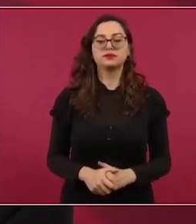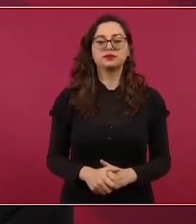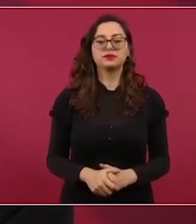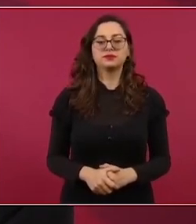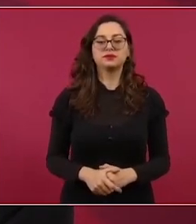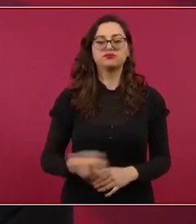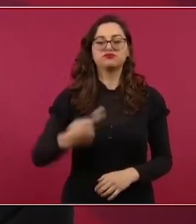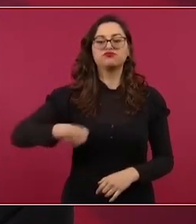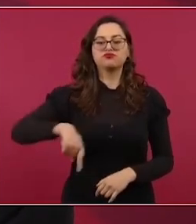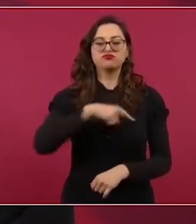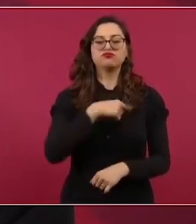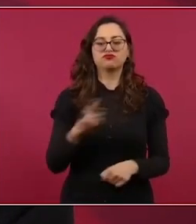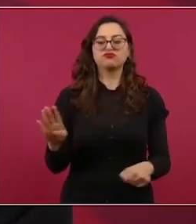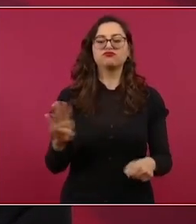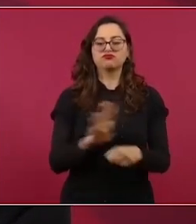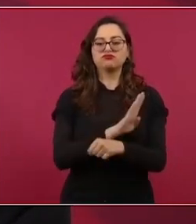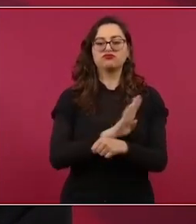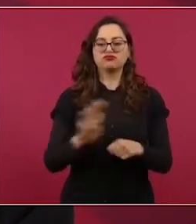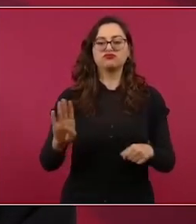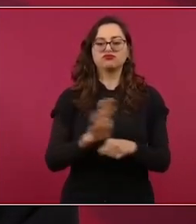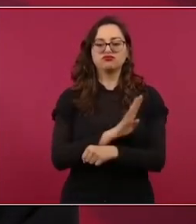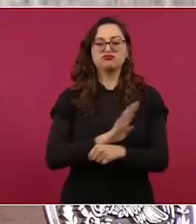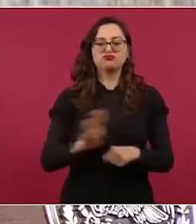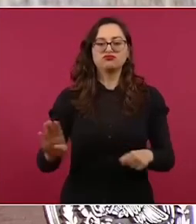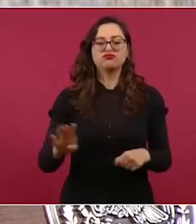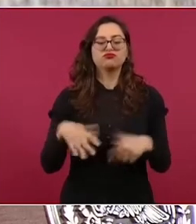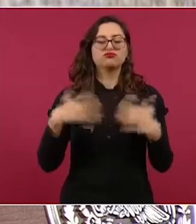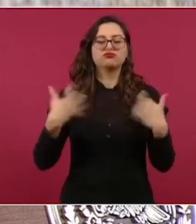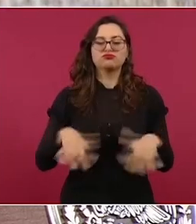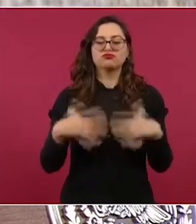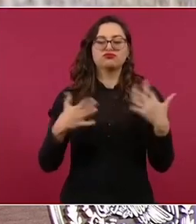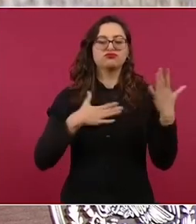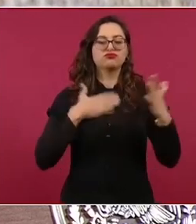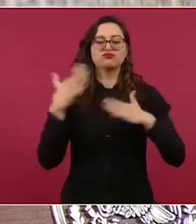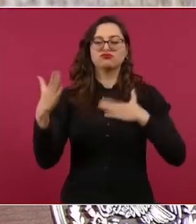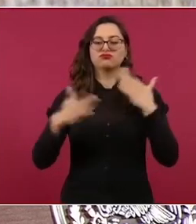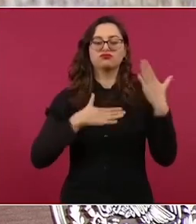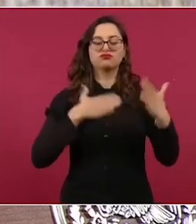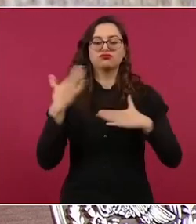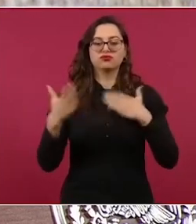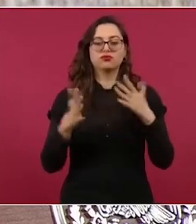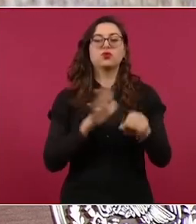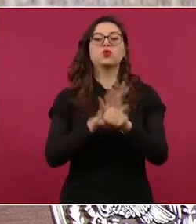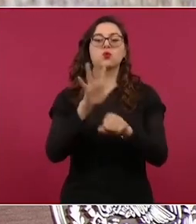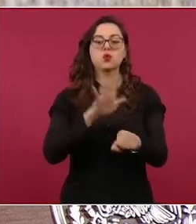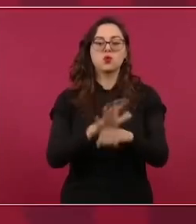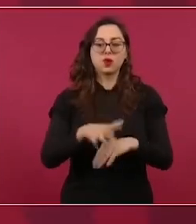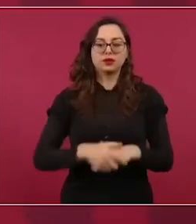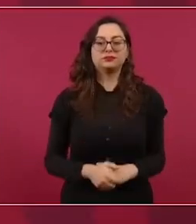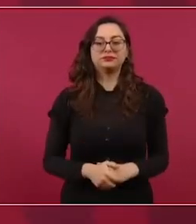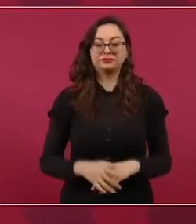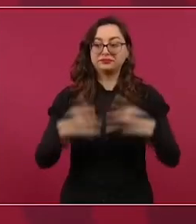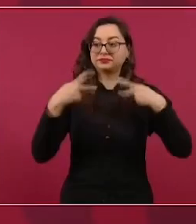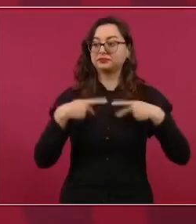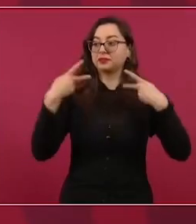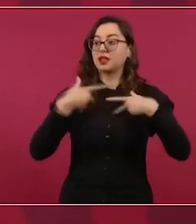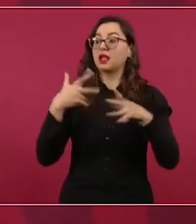ventaja, una dicha enorme. Tenemos un pueblo muy politizado,